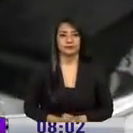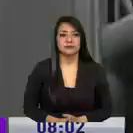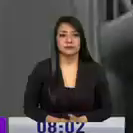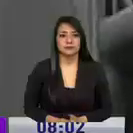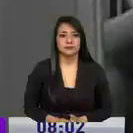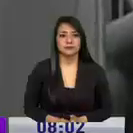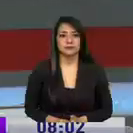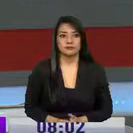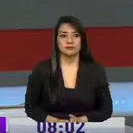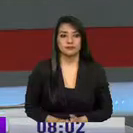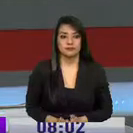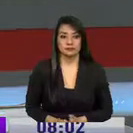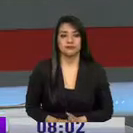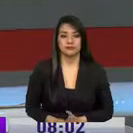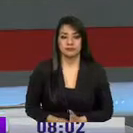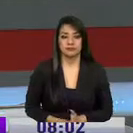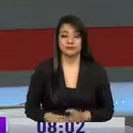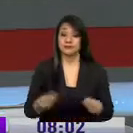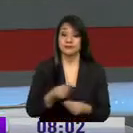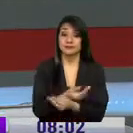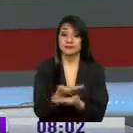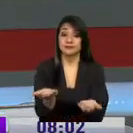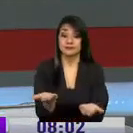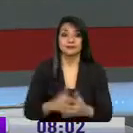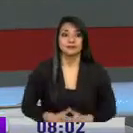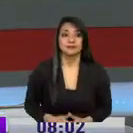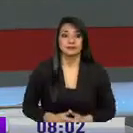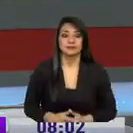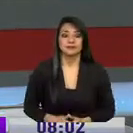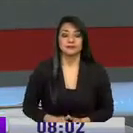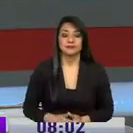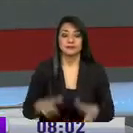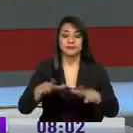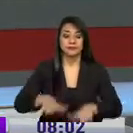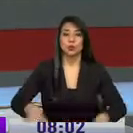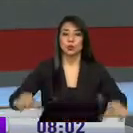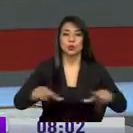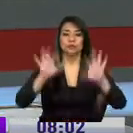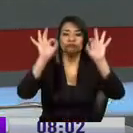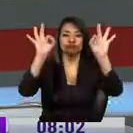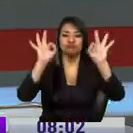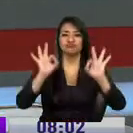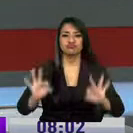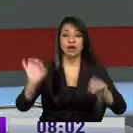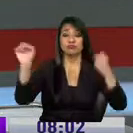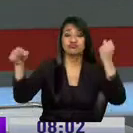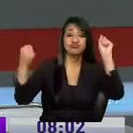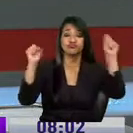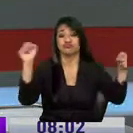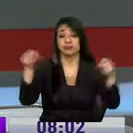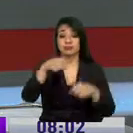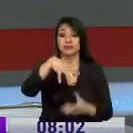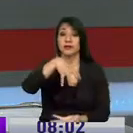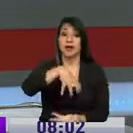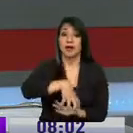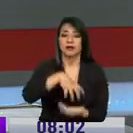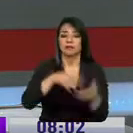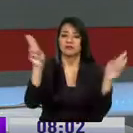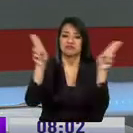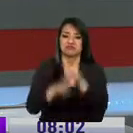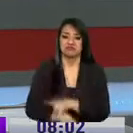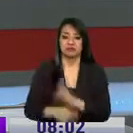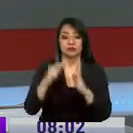Sánchez. Vamos a contarles que un centro de diversión nocturna fue clausurado en Cayambe por incumplimiento de